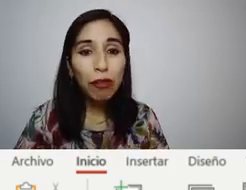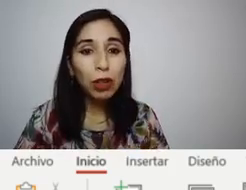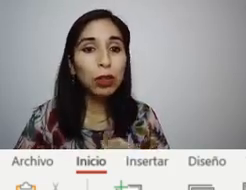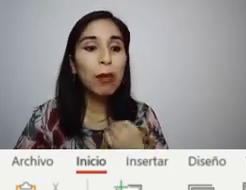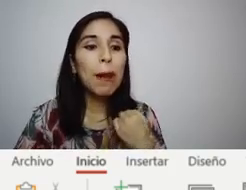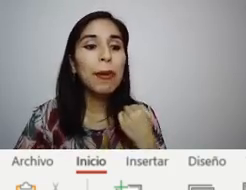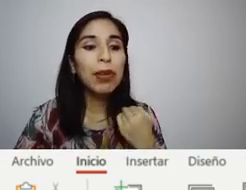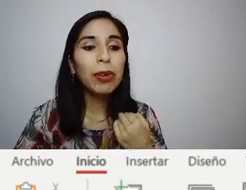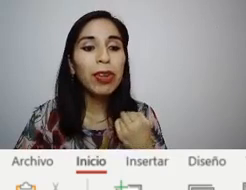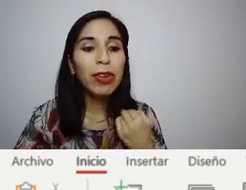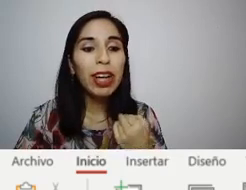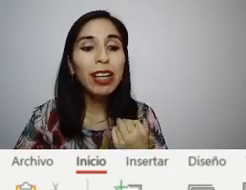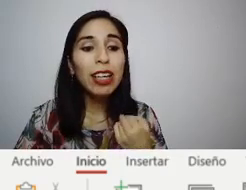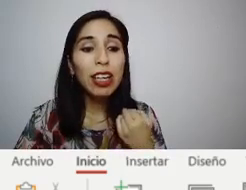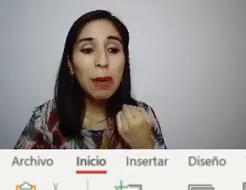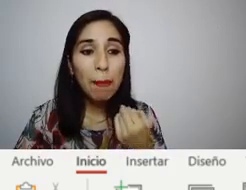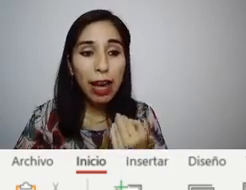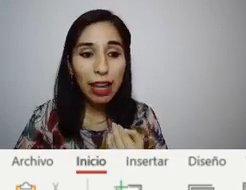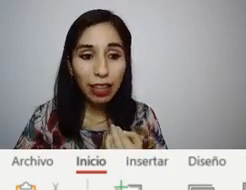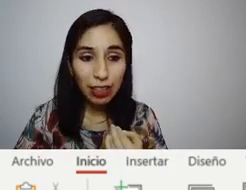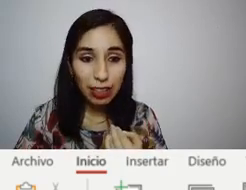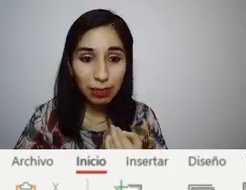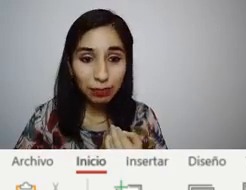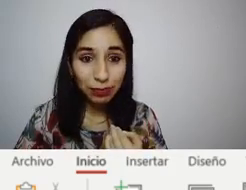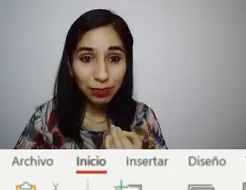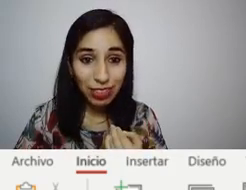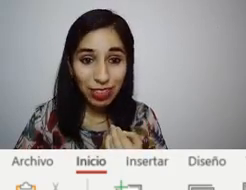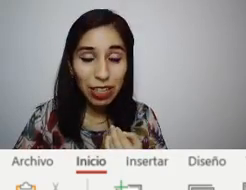gráficos voy a poder colocar imágenes